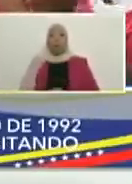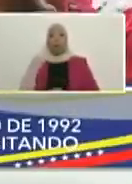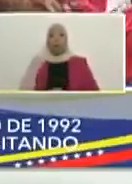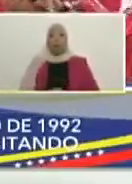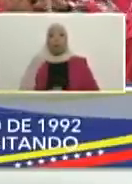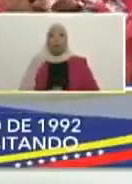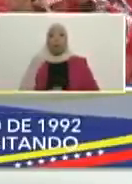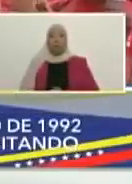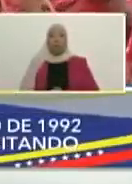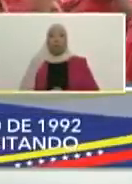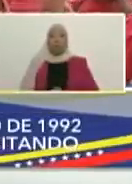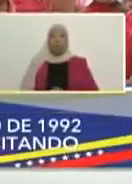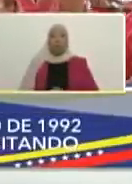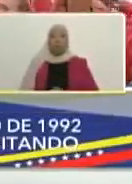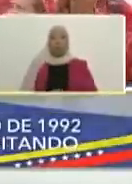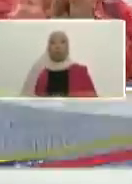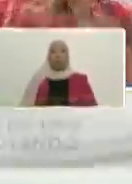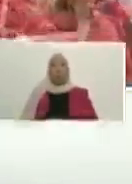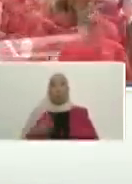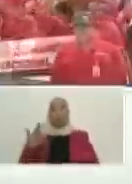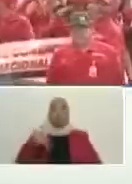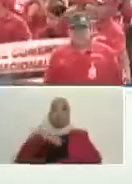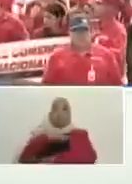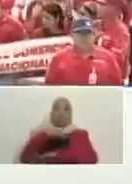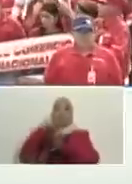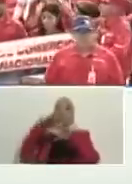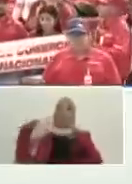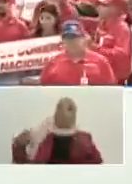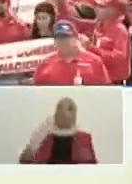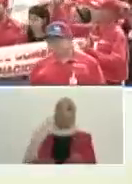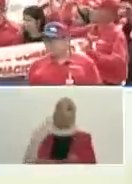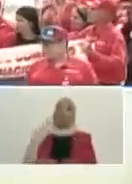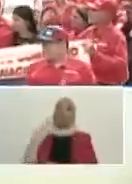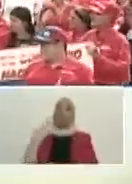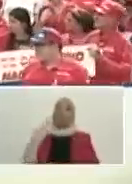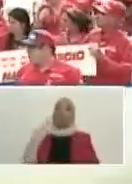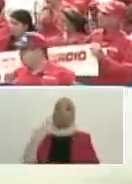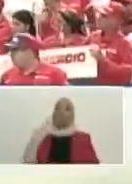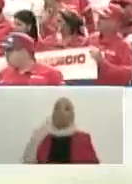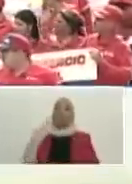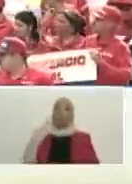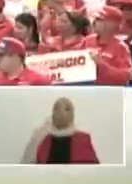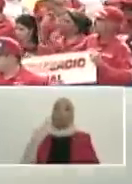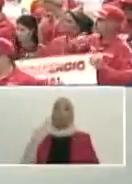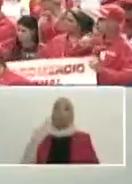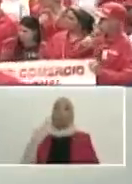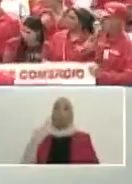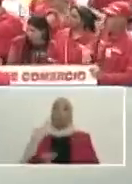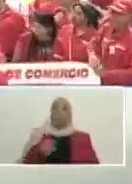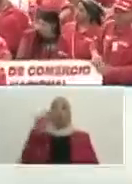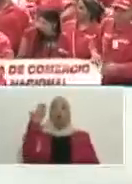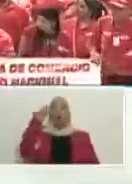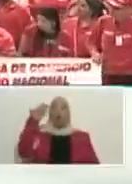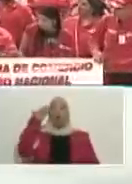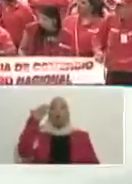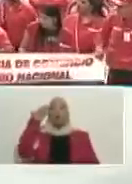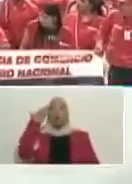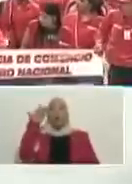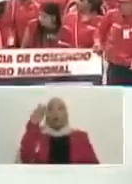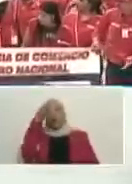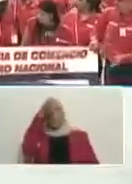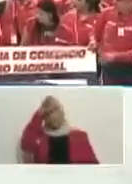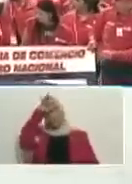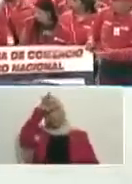Un ser que pierde la dignidad o que nunca lo ha tenido no sabe lo que es